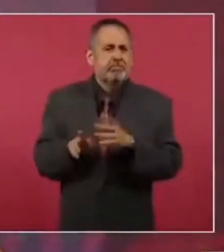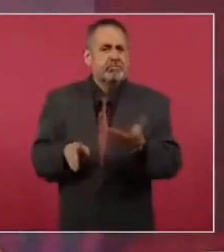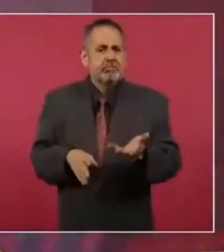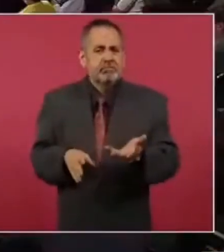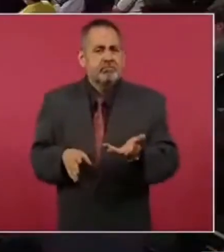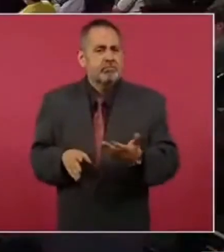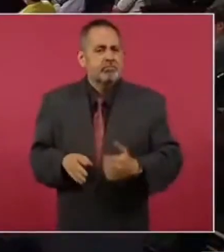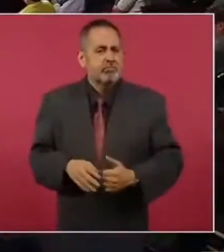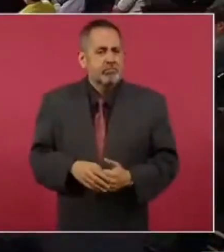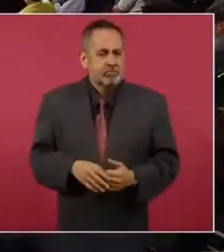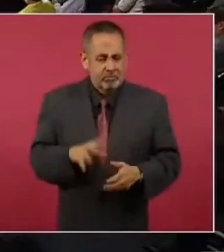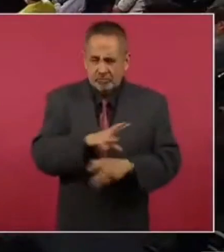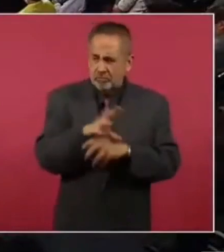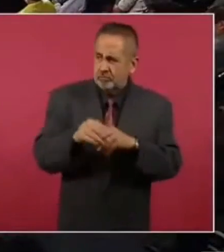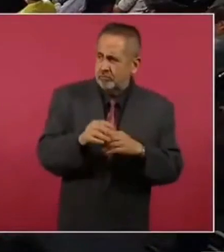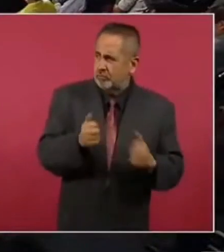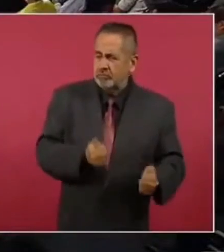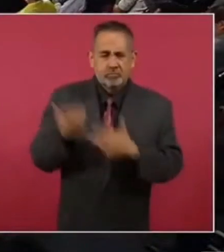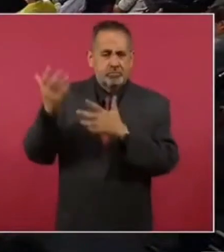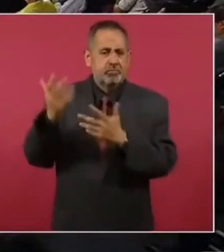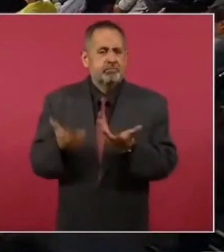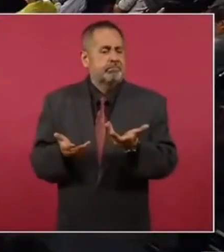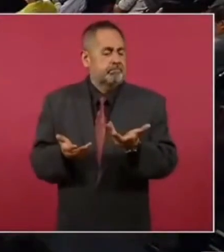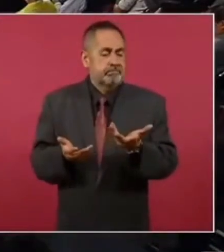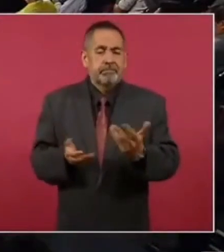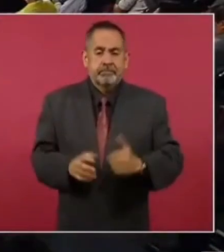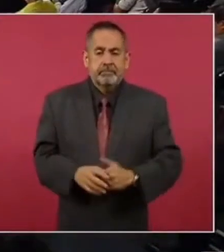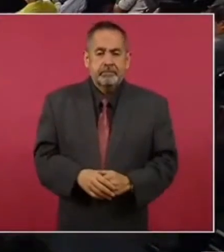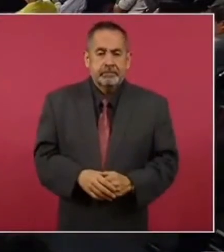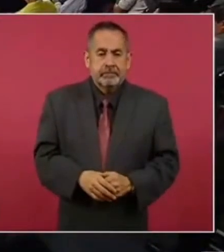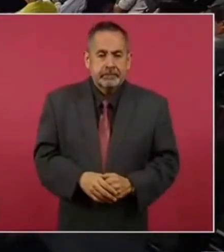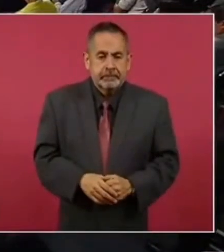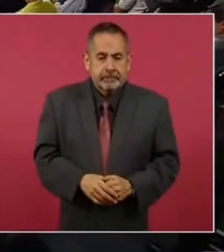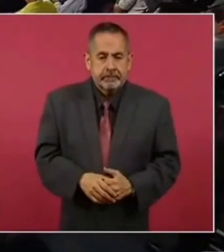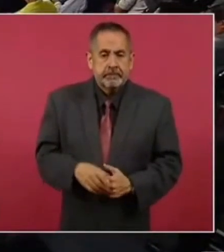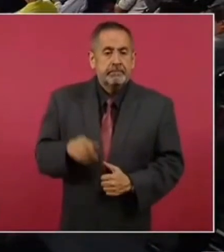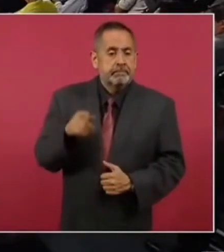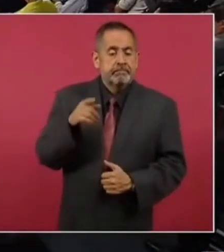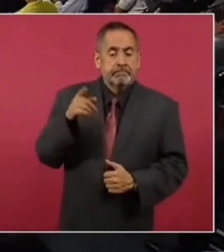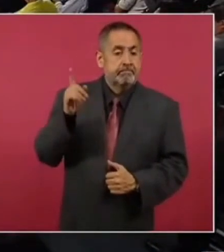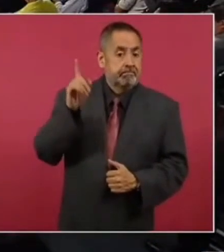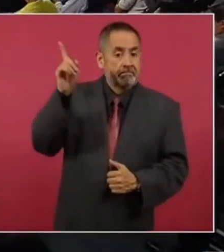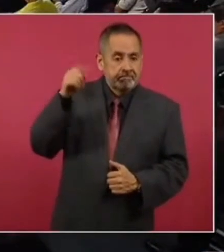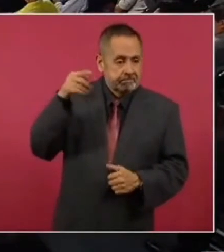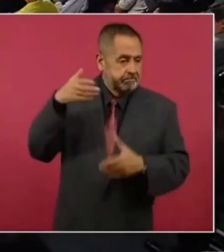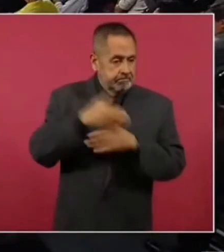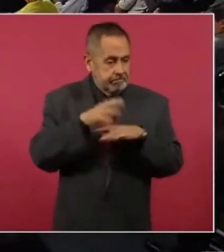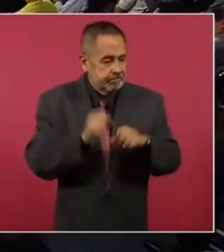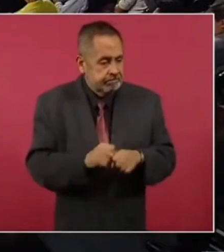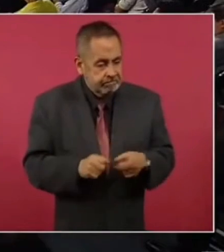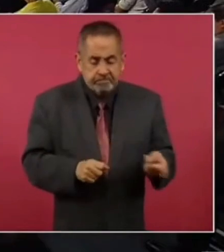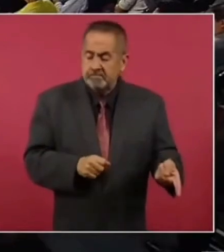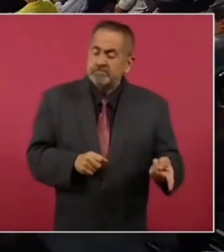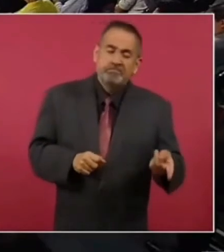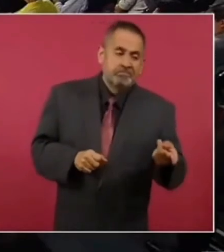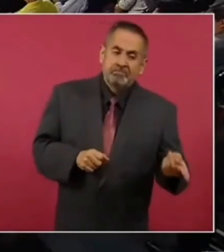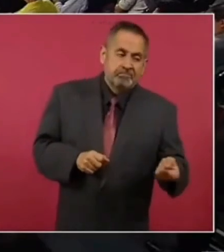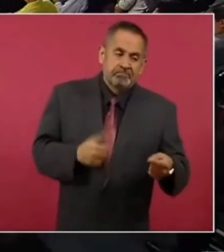plata, pues tenían que justificar el saqueo